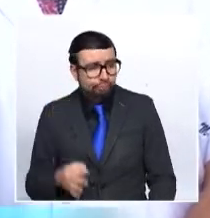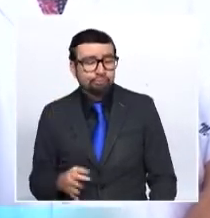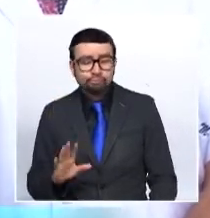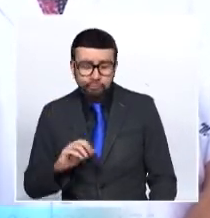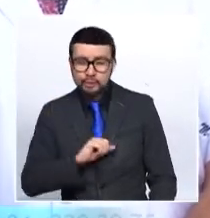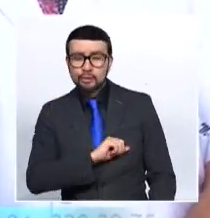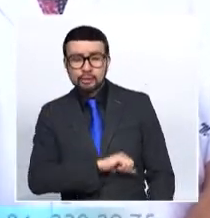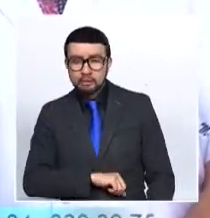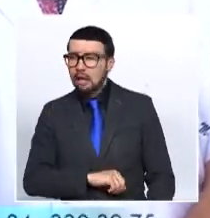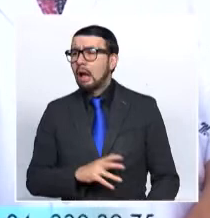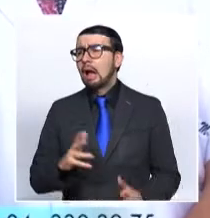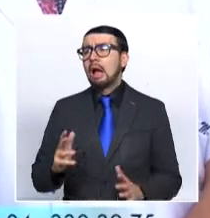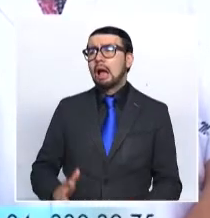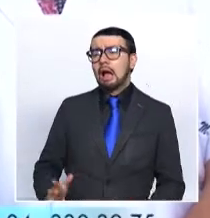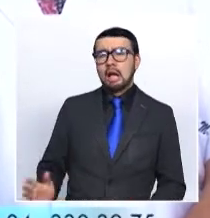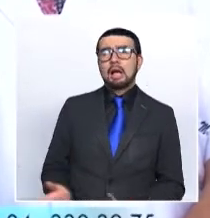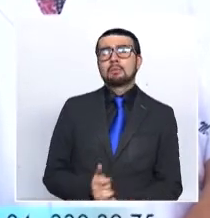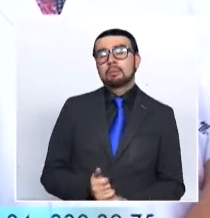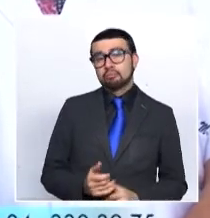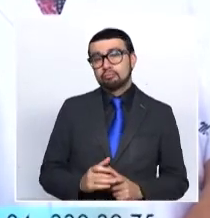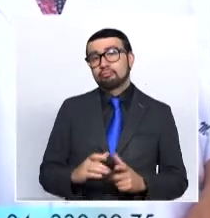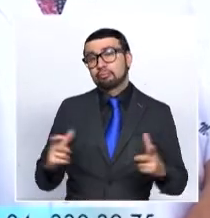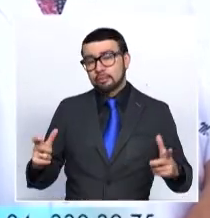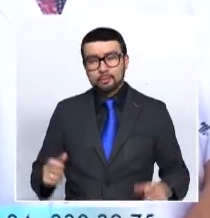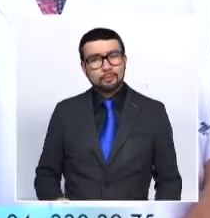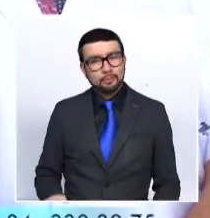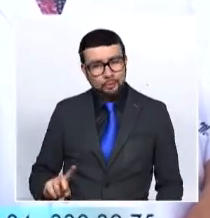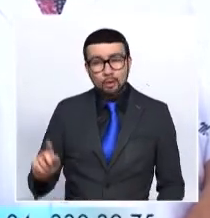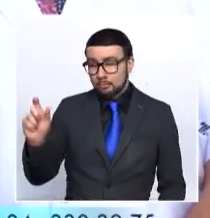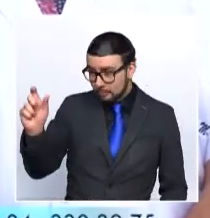y decirle que se va a morir, sino es el paciente sano